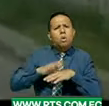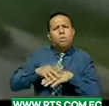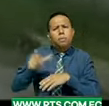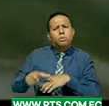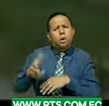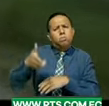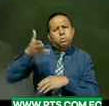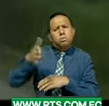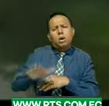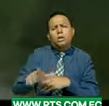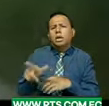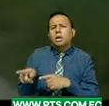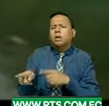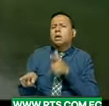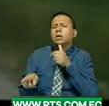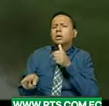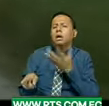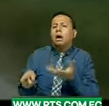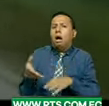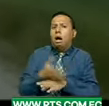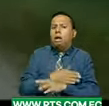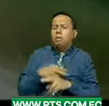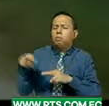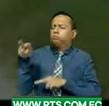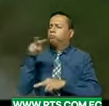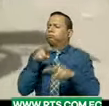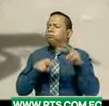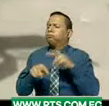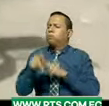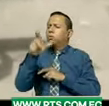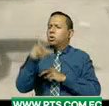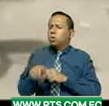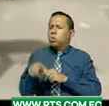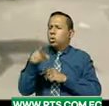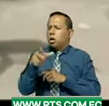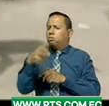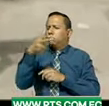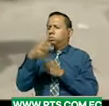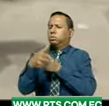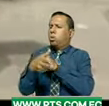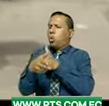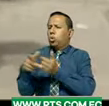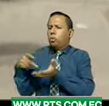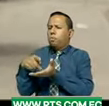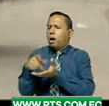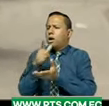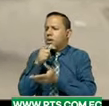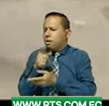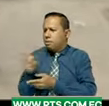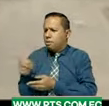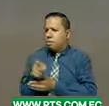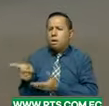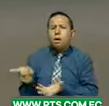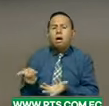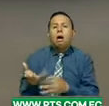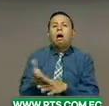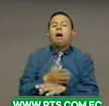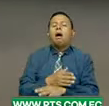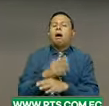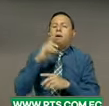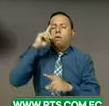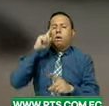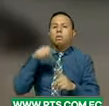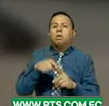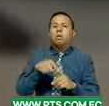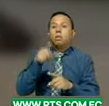dar una certera respuesta ubicando a los sicarios y a la persona que los contrató. Aparentemente el crimen respondería a evitar que la